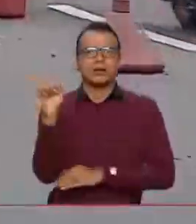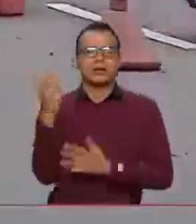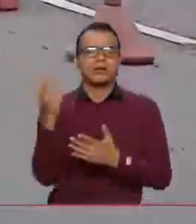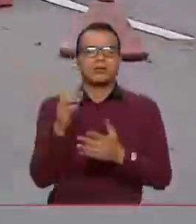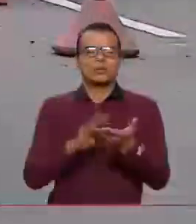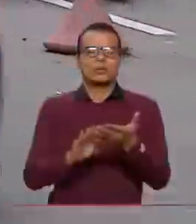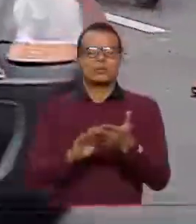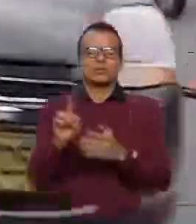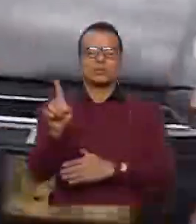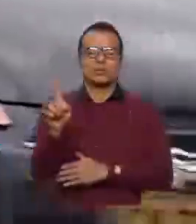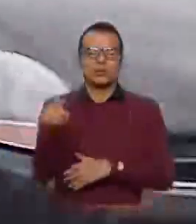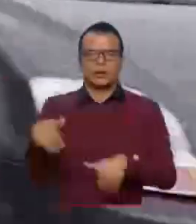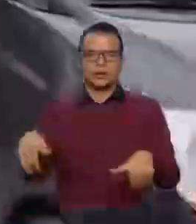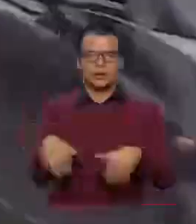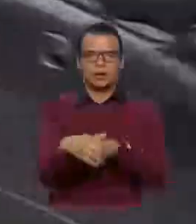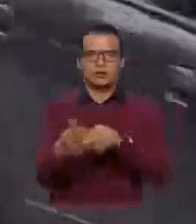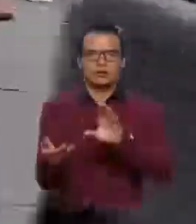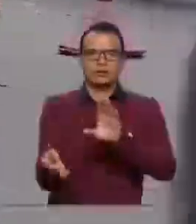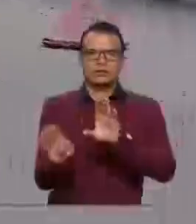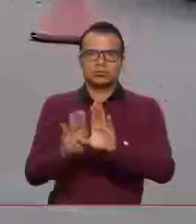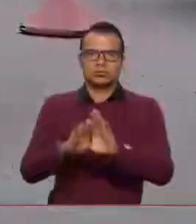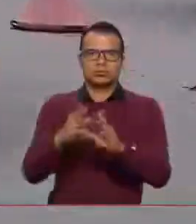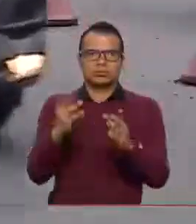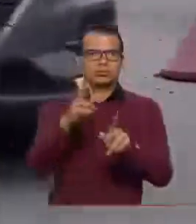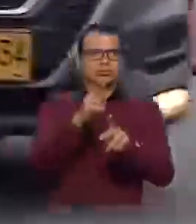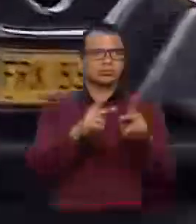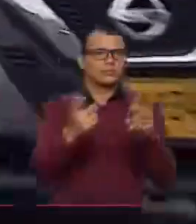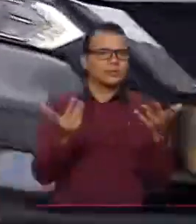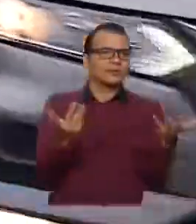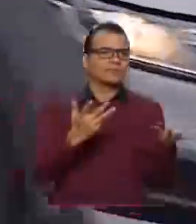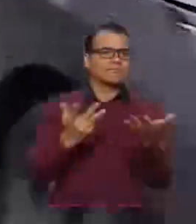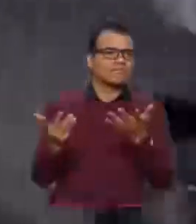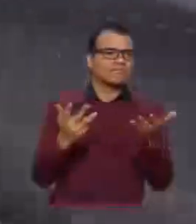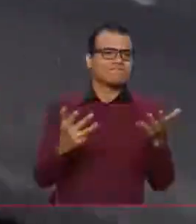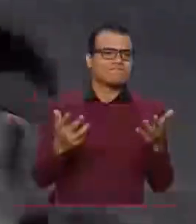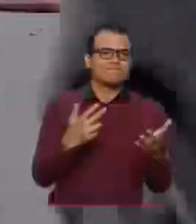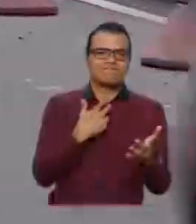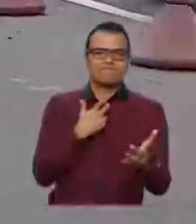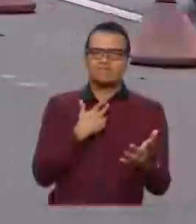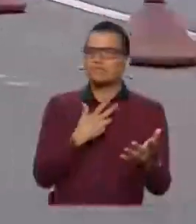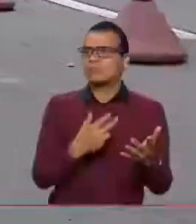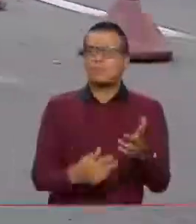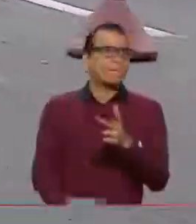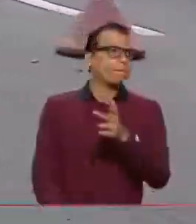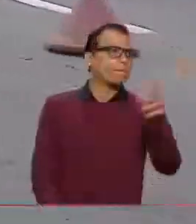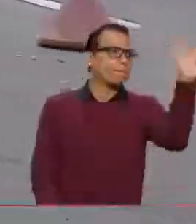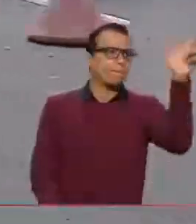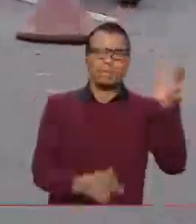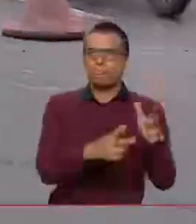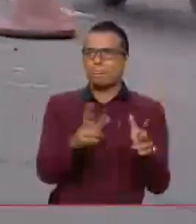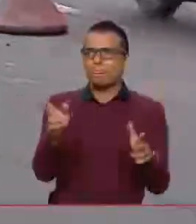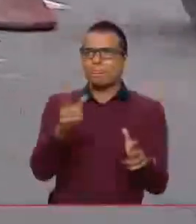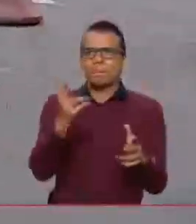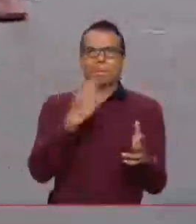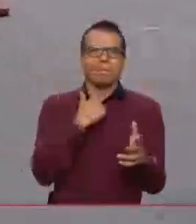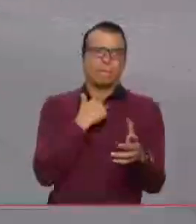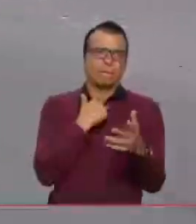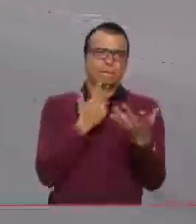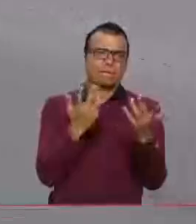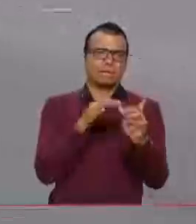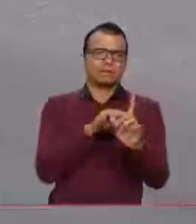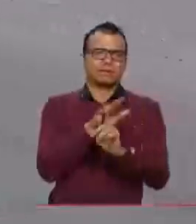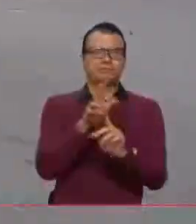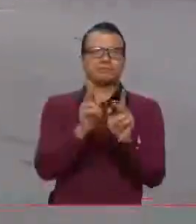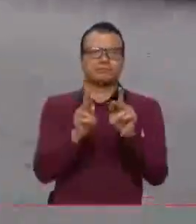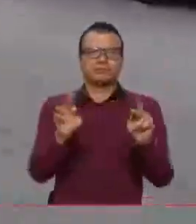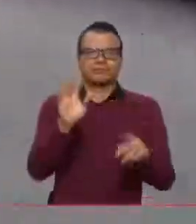Ahora observábamos cómo algunas personas buscando alternativas de salida intentan desviarse y lo que hacen es poner en